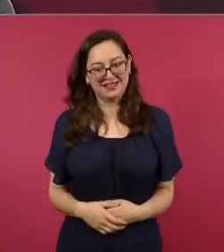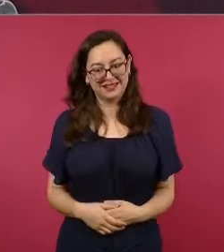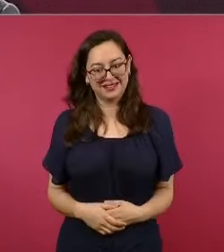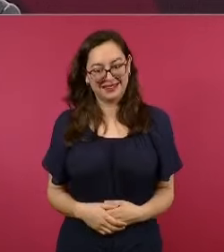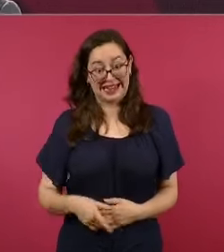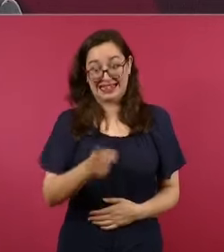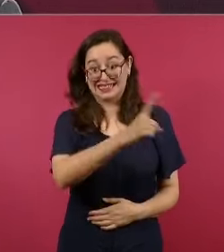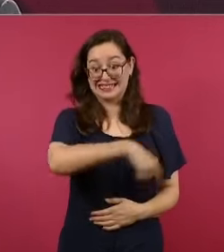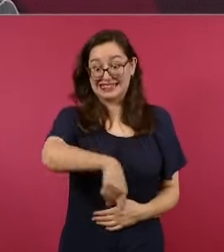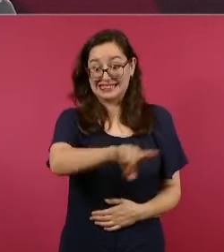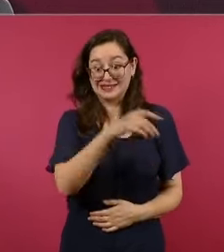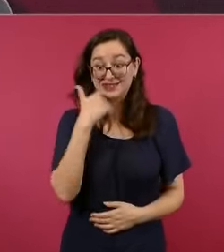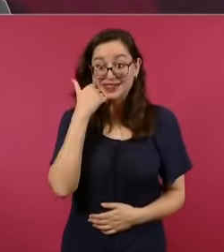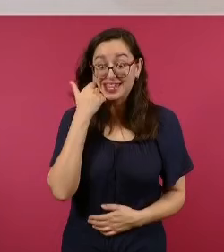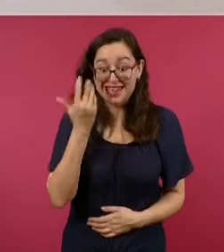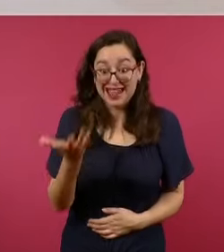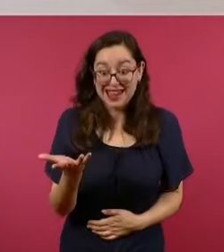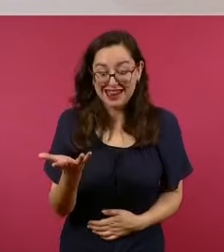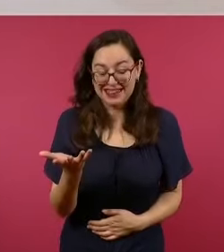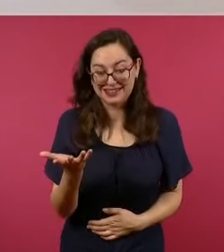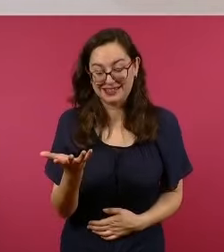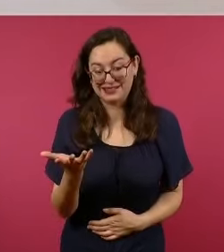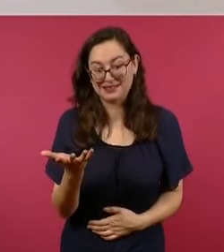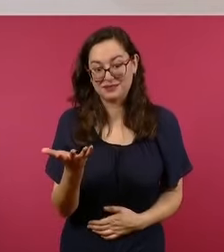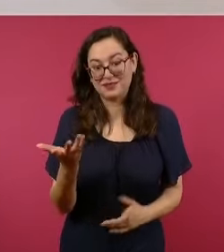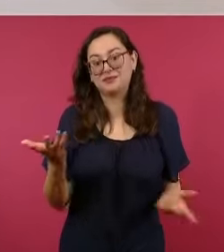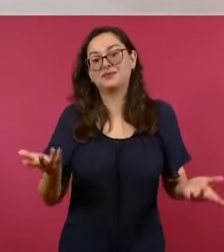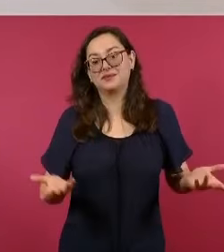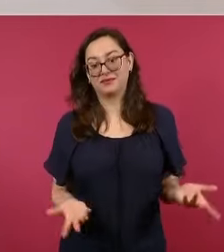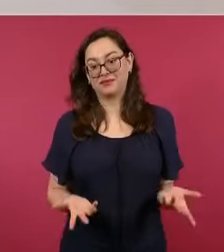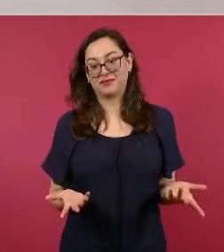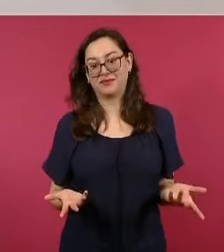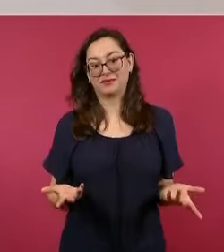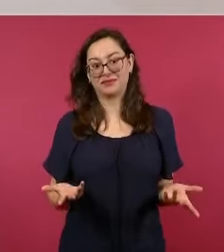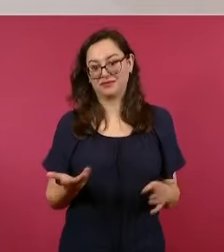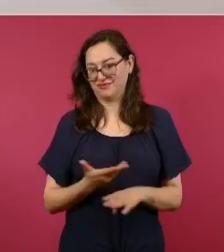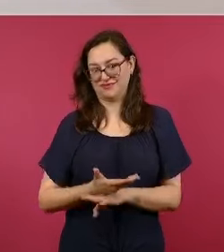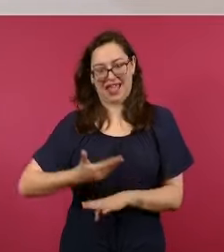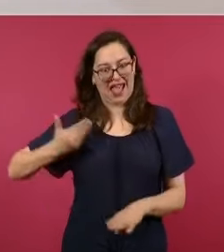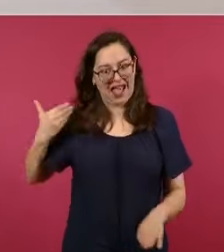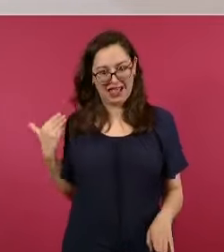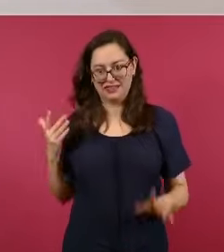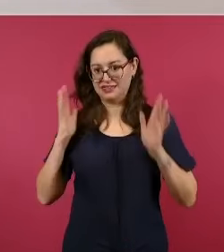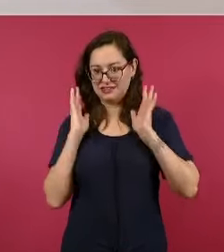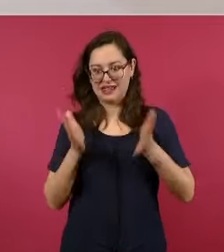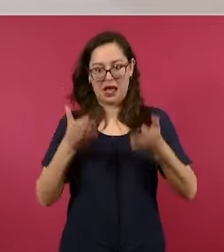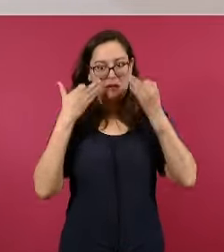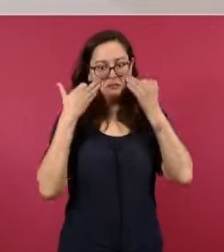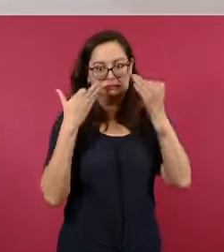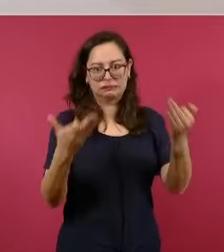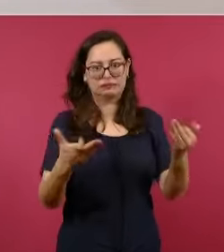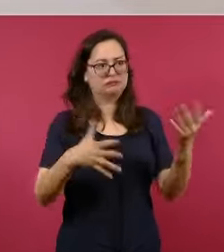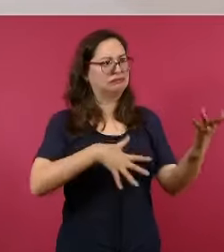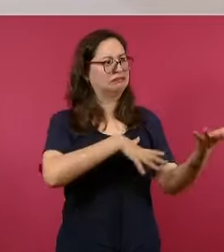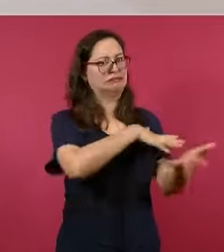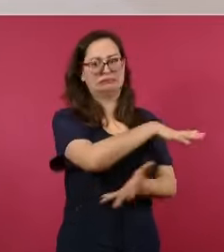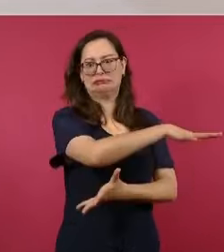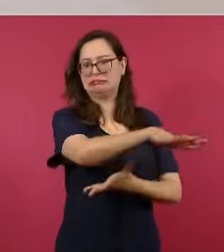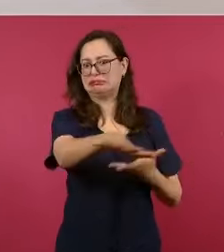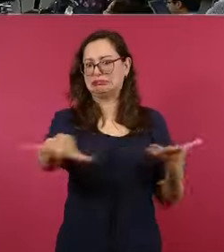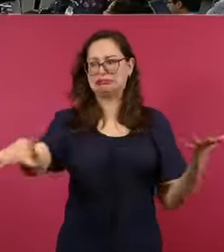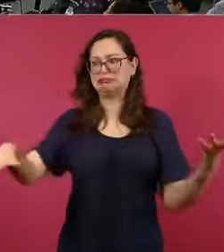que era lo que este pasaba en todo claro que el estado